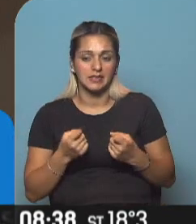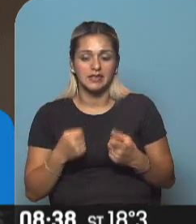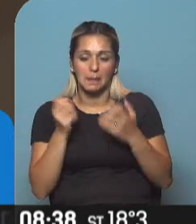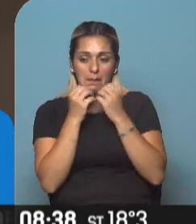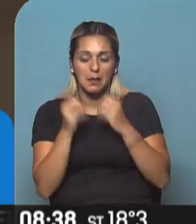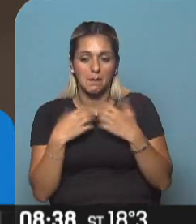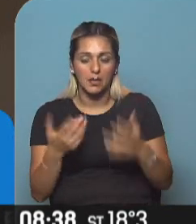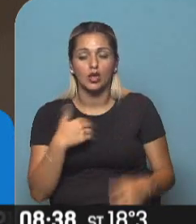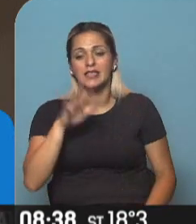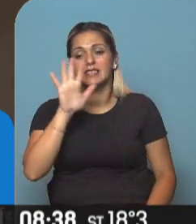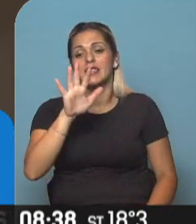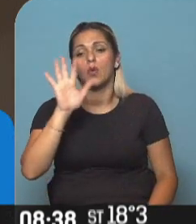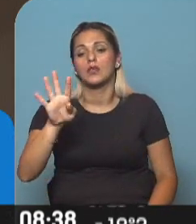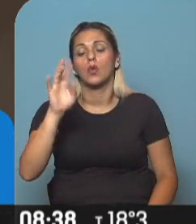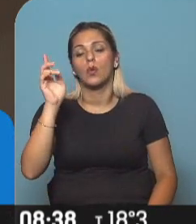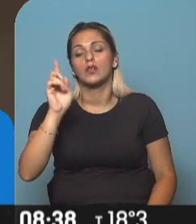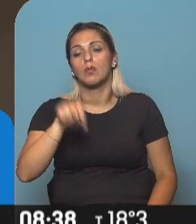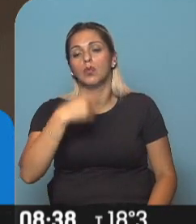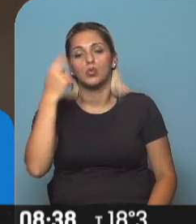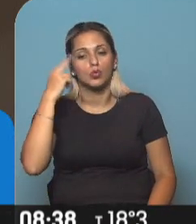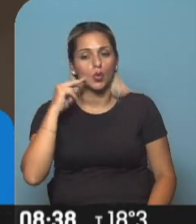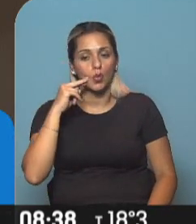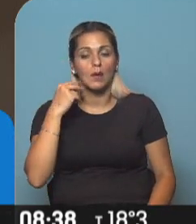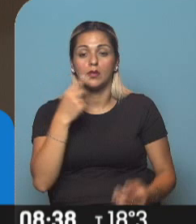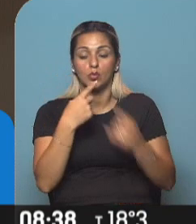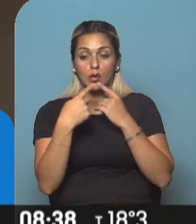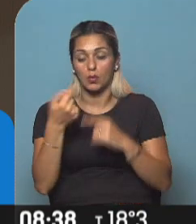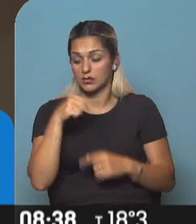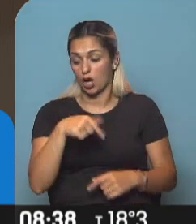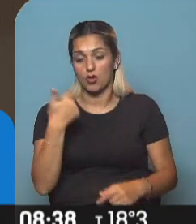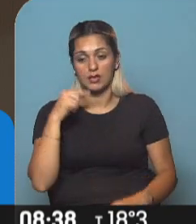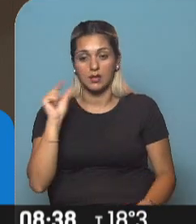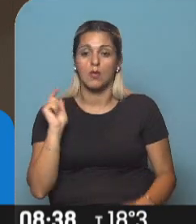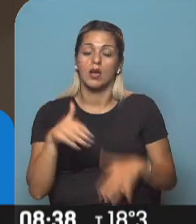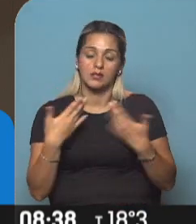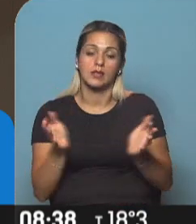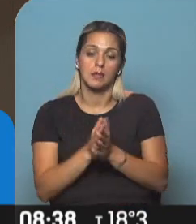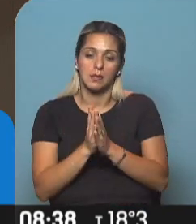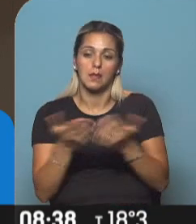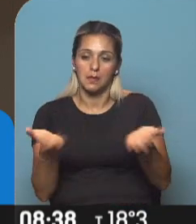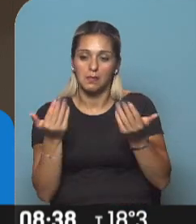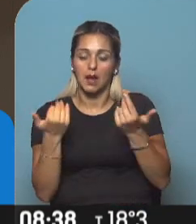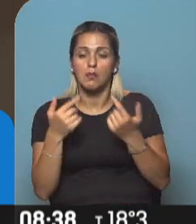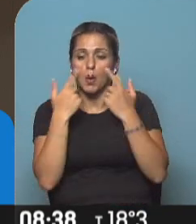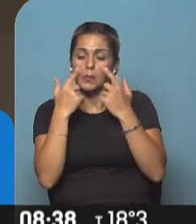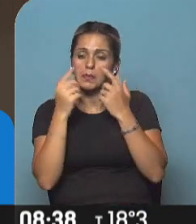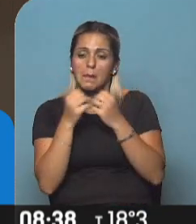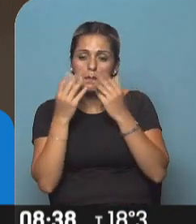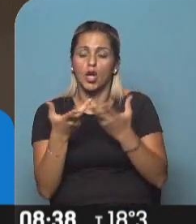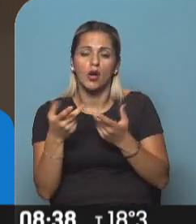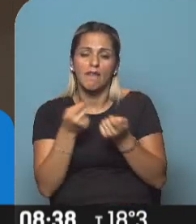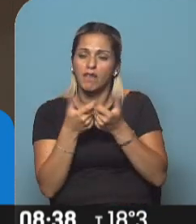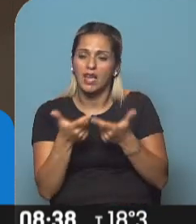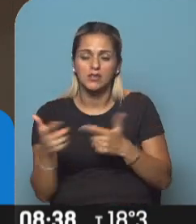beneficios 54.9 estos son encuestas recientes así que a ponerse las pilas para vivir mejor es sencillo es moverse